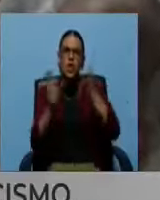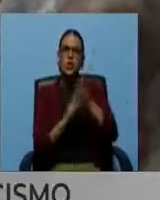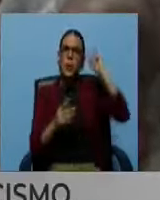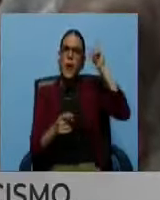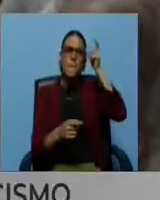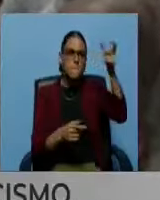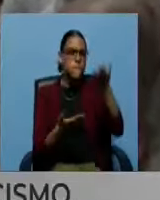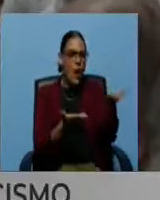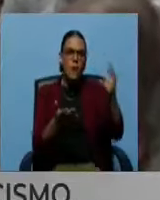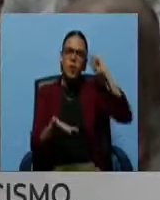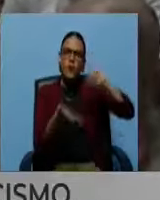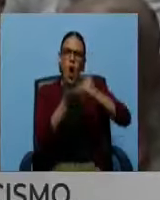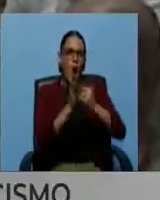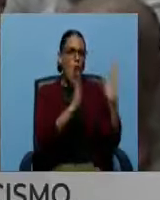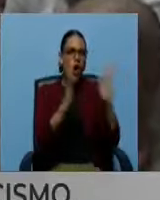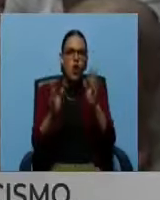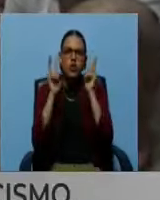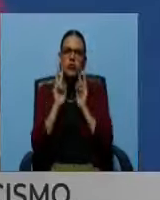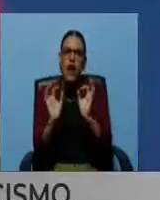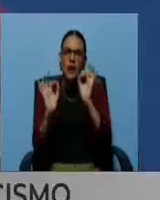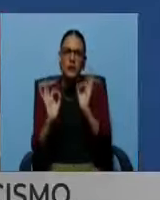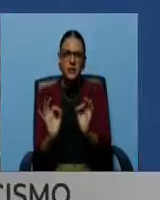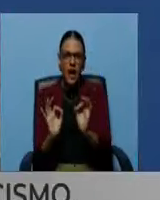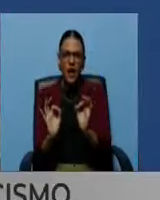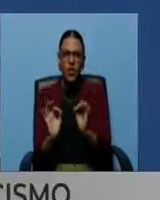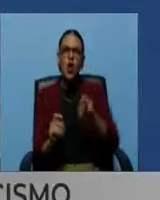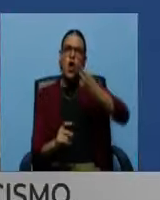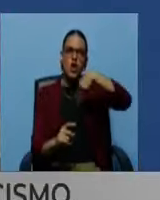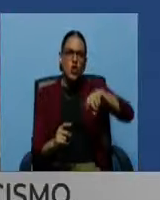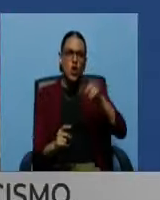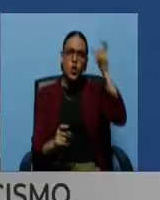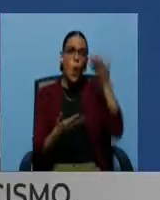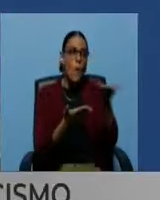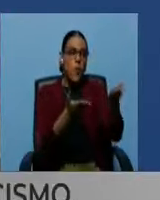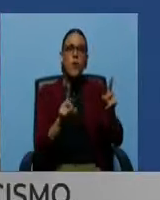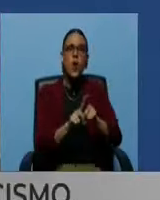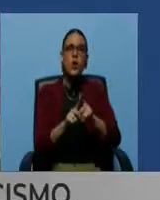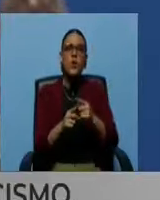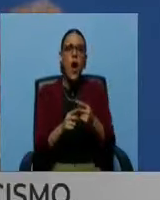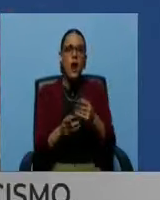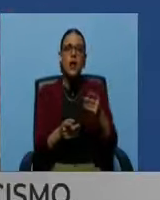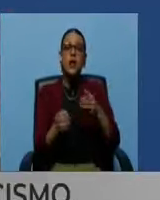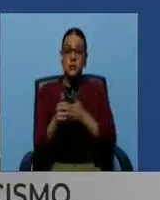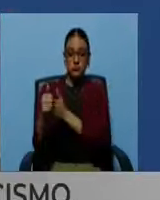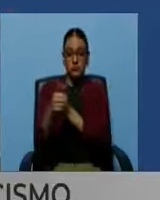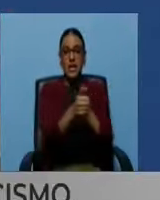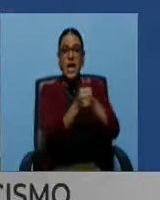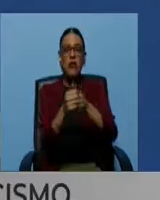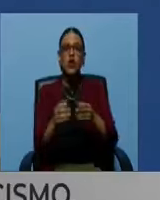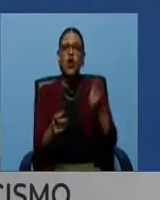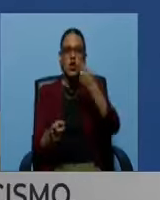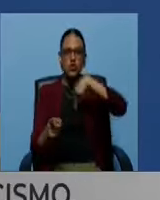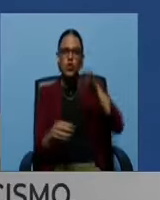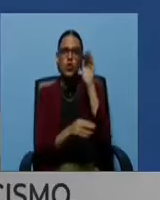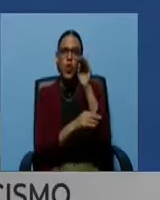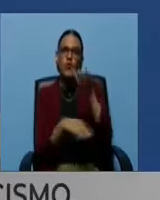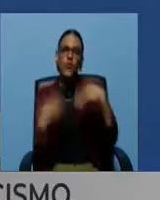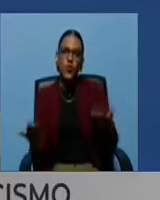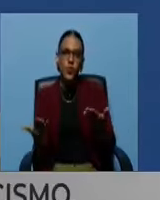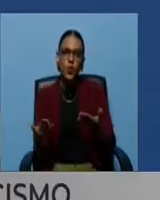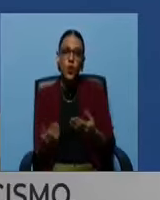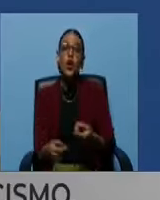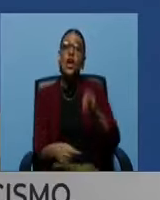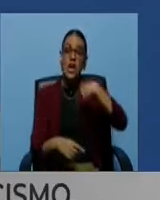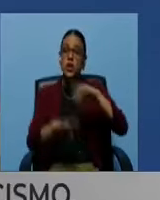organizado, un pueblo dirigiendo sus destinos. Y aquí lo advertimos días antes de las